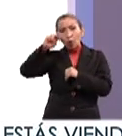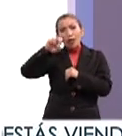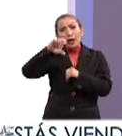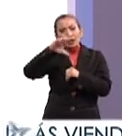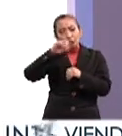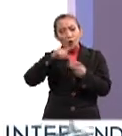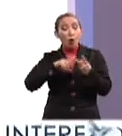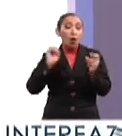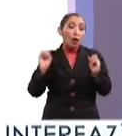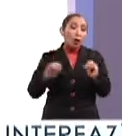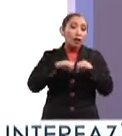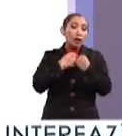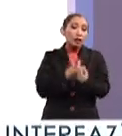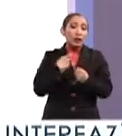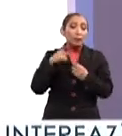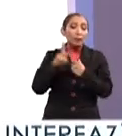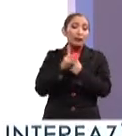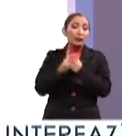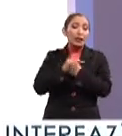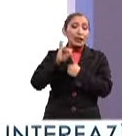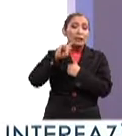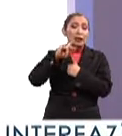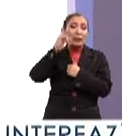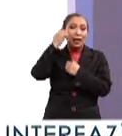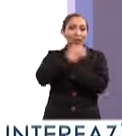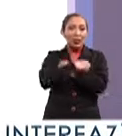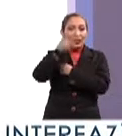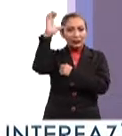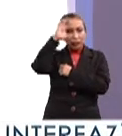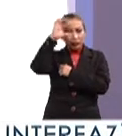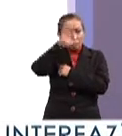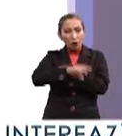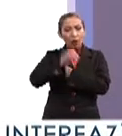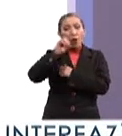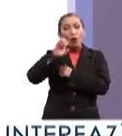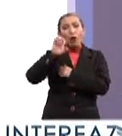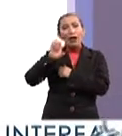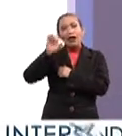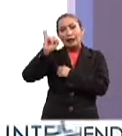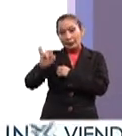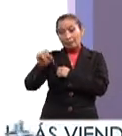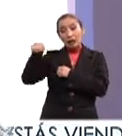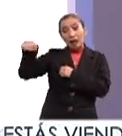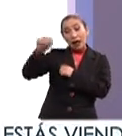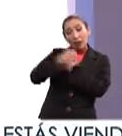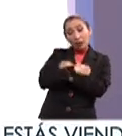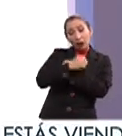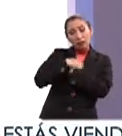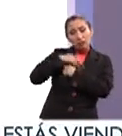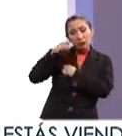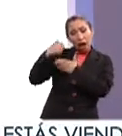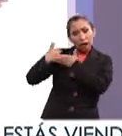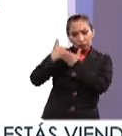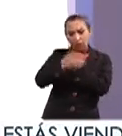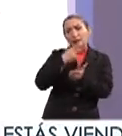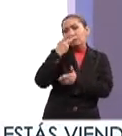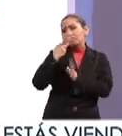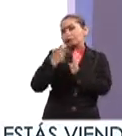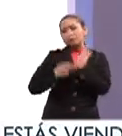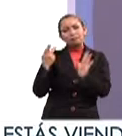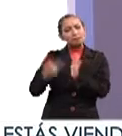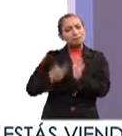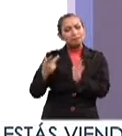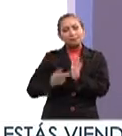UNESCO, o la Organización de Estados Iberoamericanos para la Educación, la Ciencia y la Cultura, la OEI, la educación permite, lo hemos hablado mucho